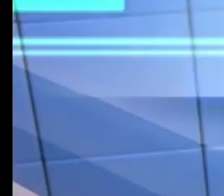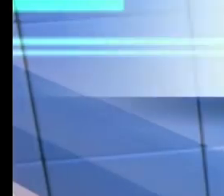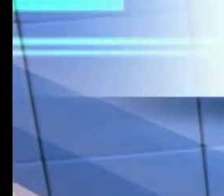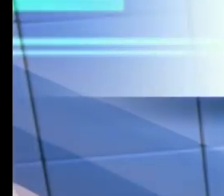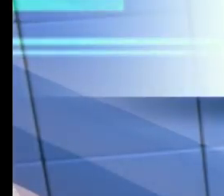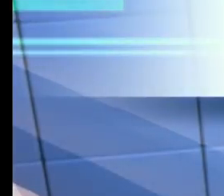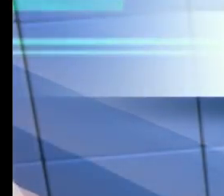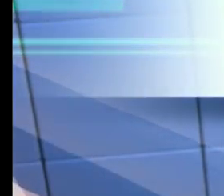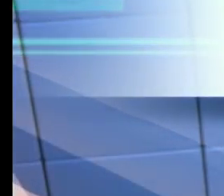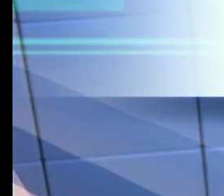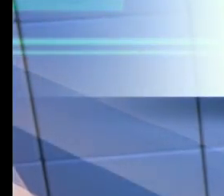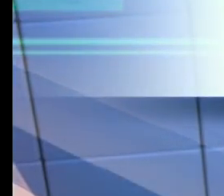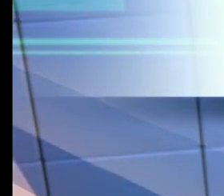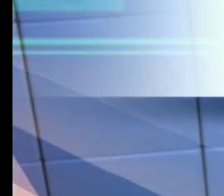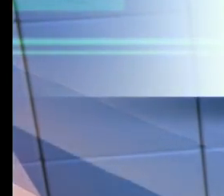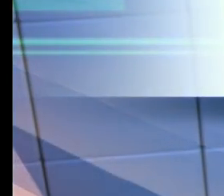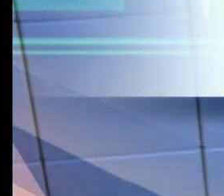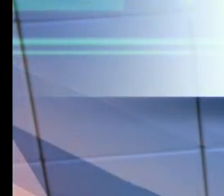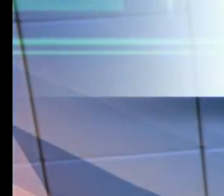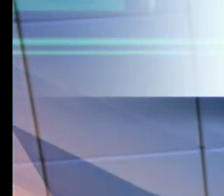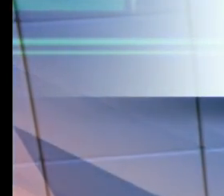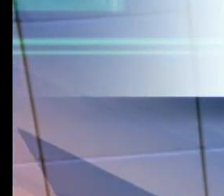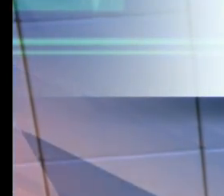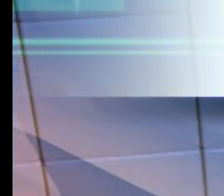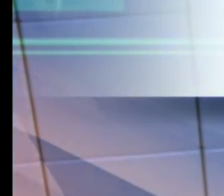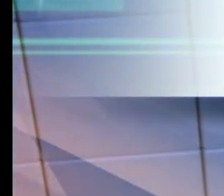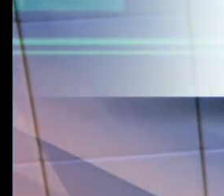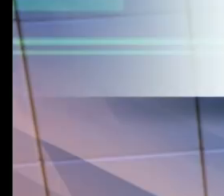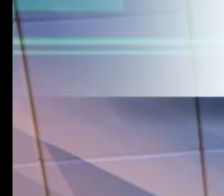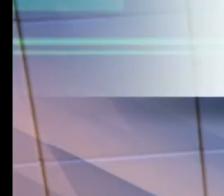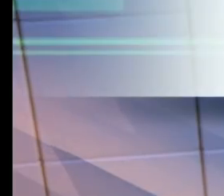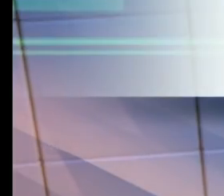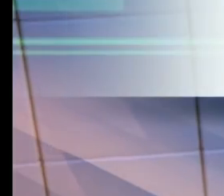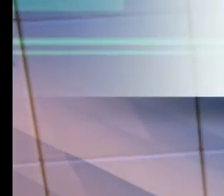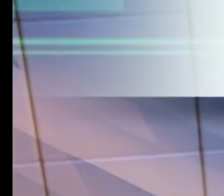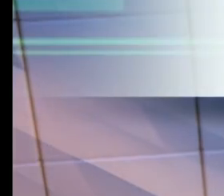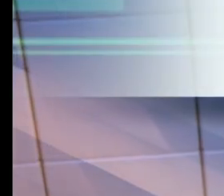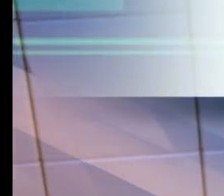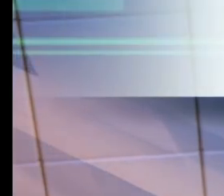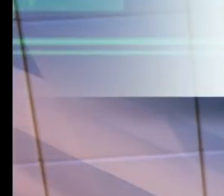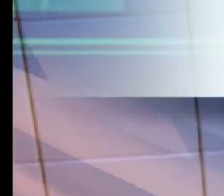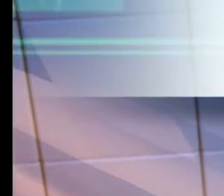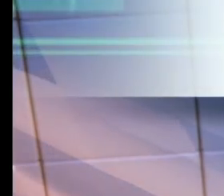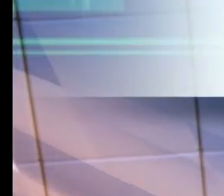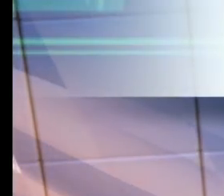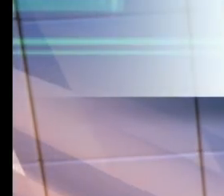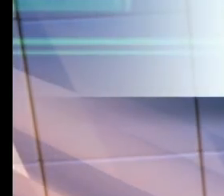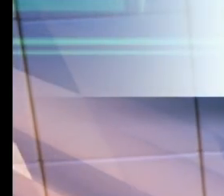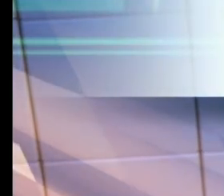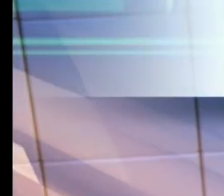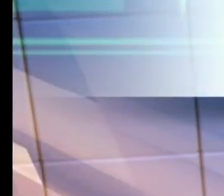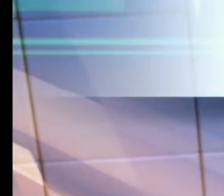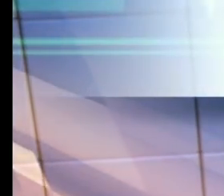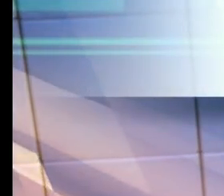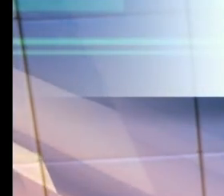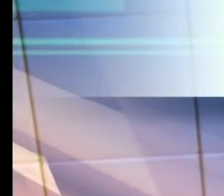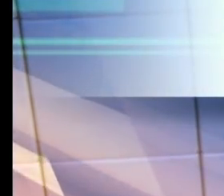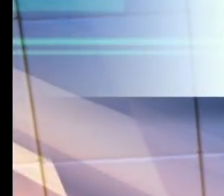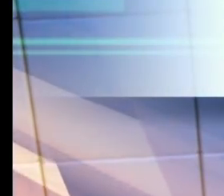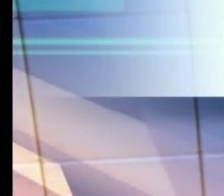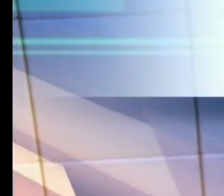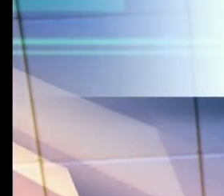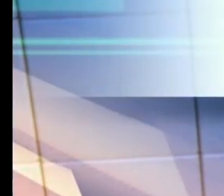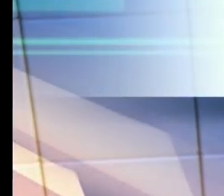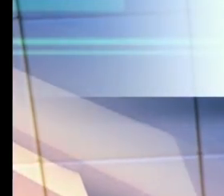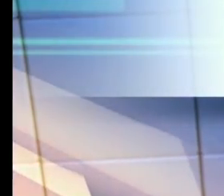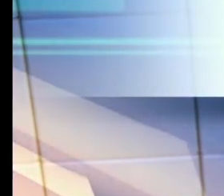Padrón fotográfico. Para este 2018, el padrón electoral tiene fotografías del 81% de los ciudadanos.